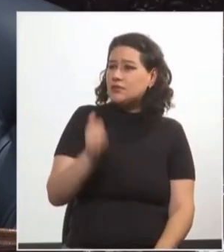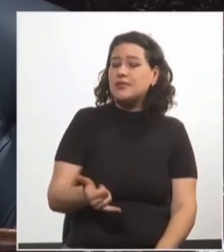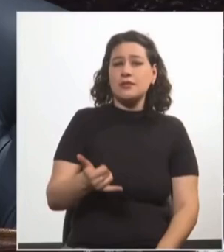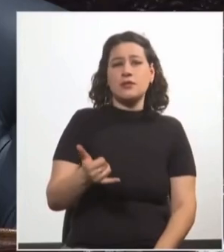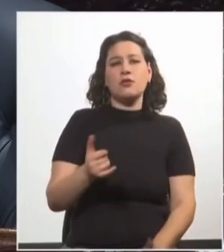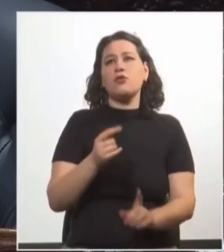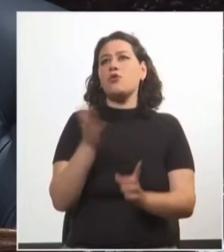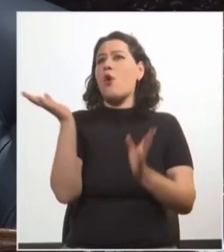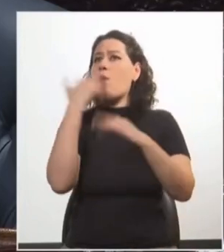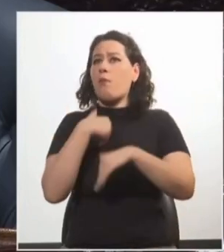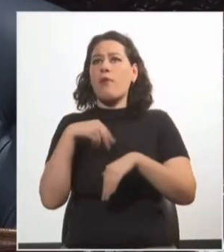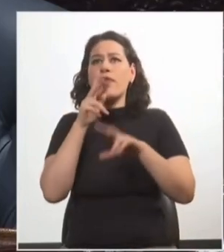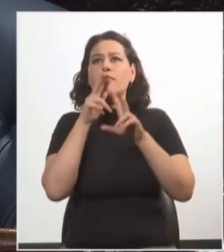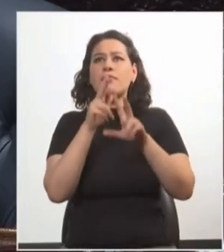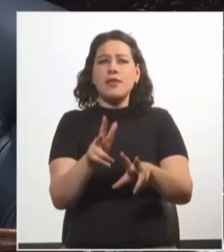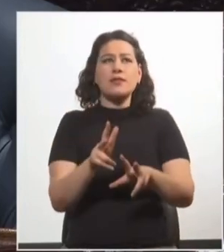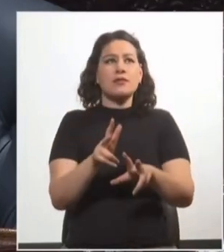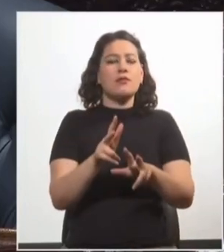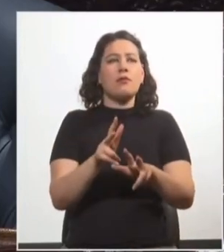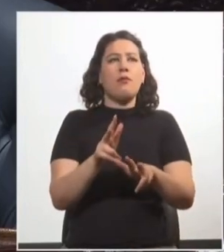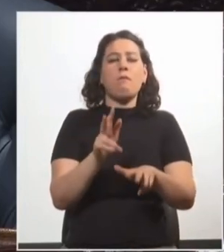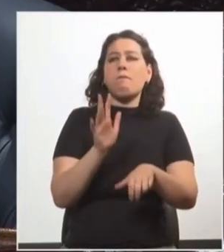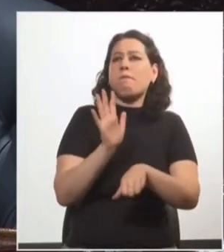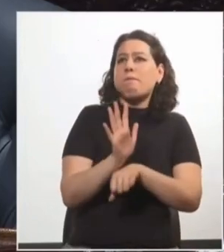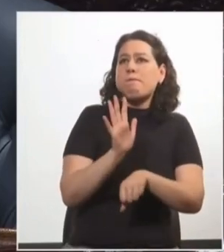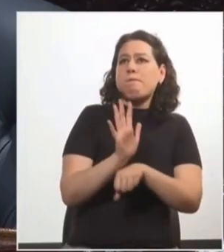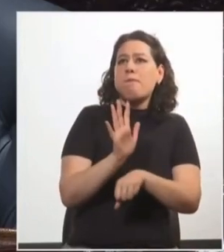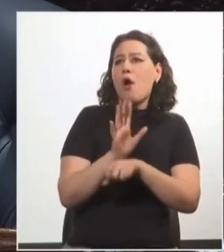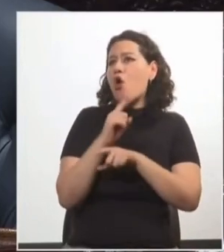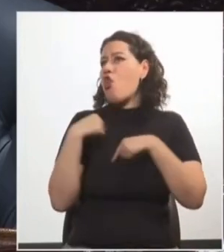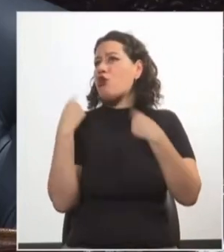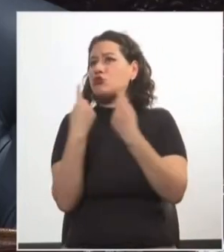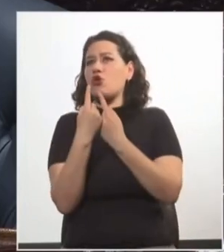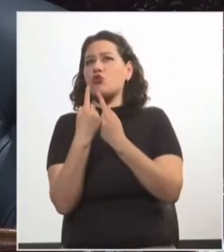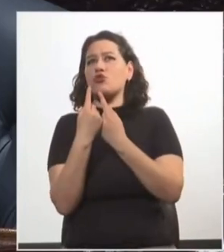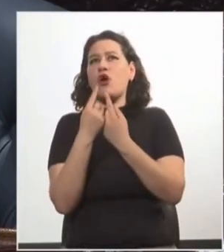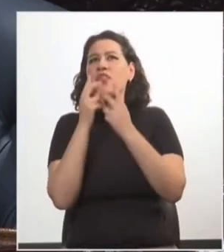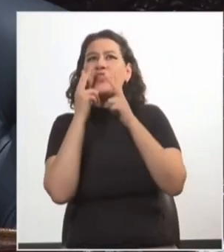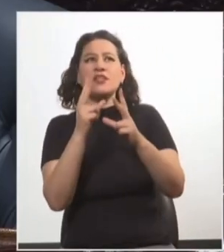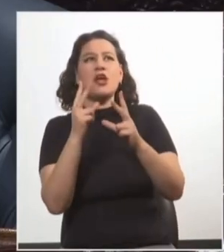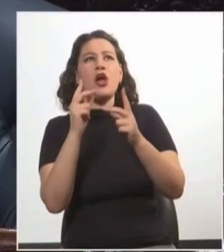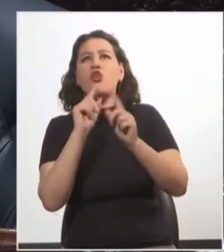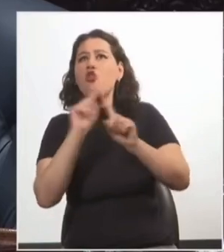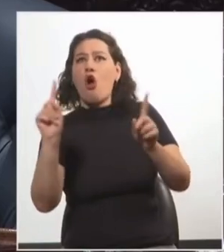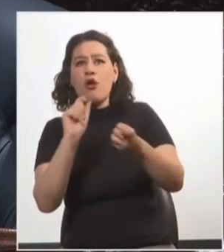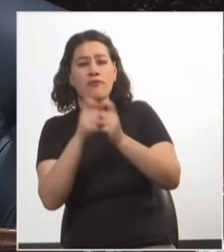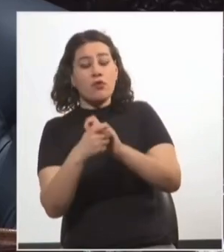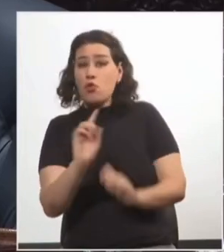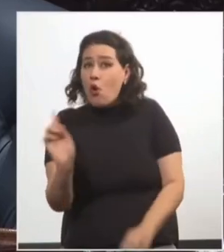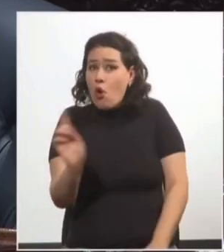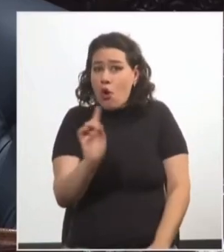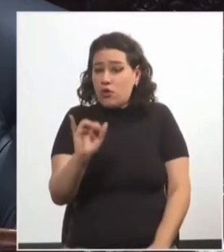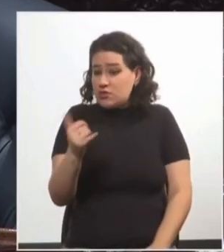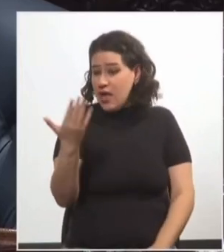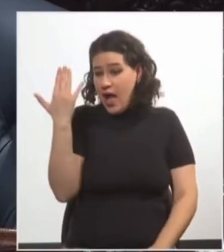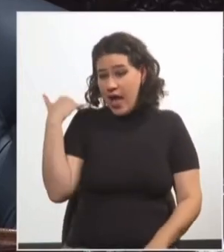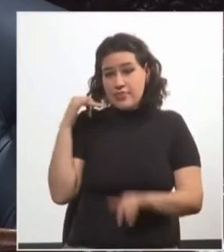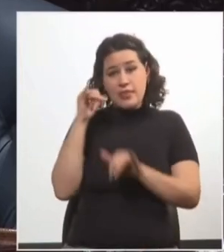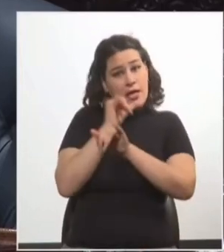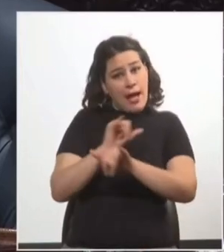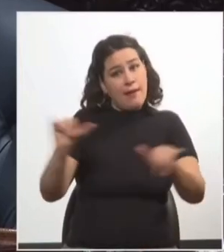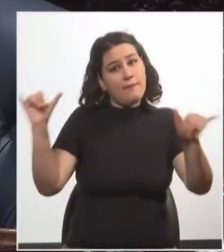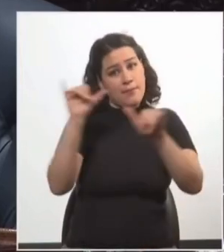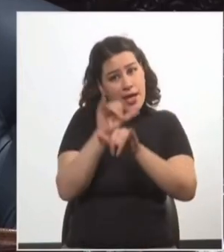puede argumentar como si del otro lado se estuviera diciendo que no hay nada que reformar. Lo dijimos en campaña